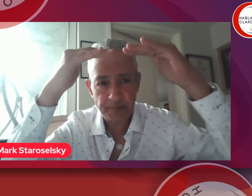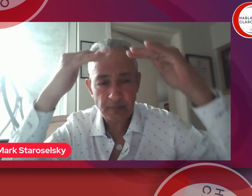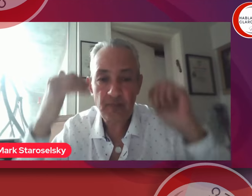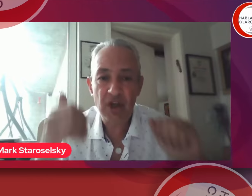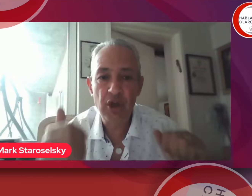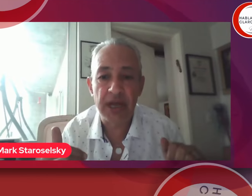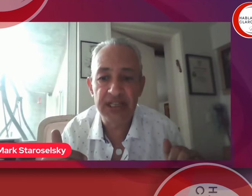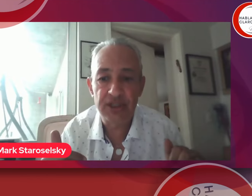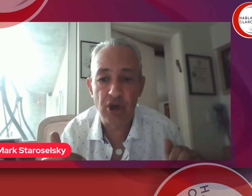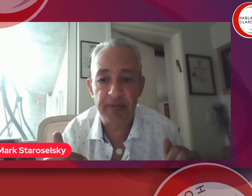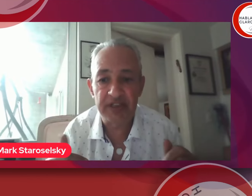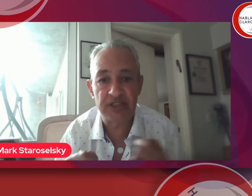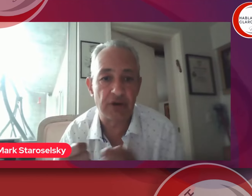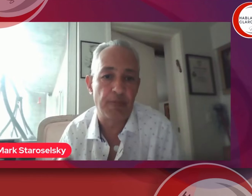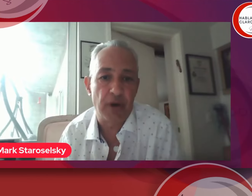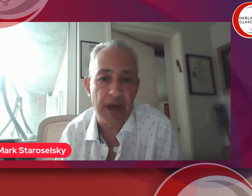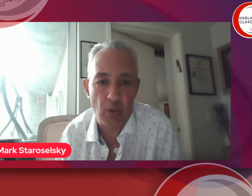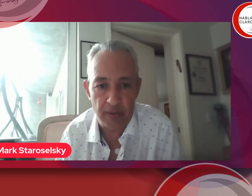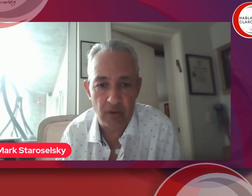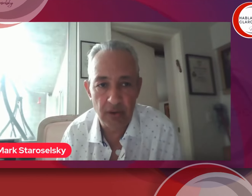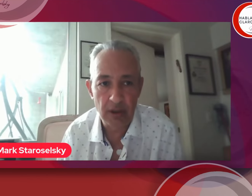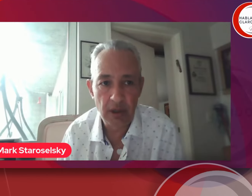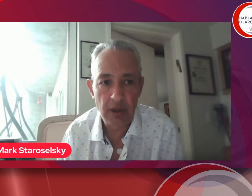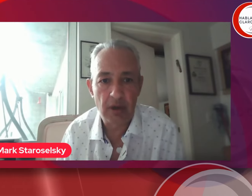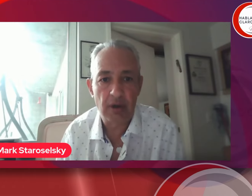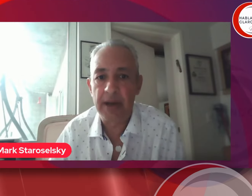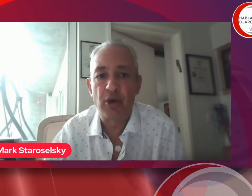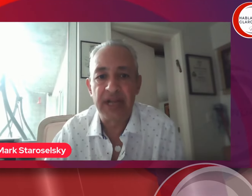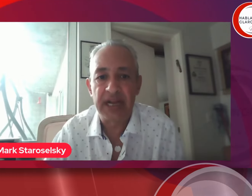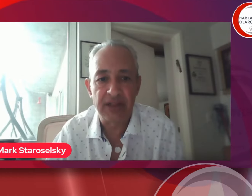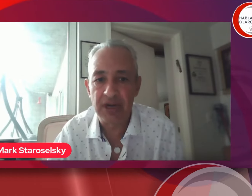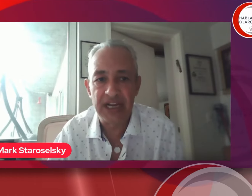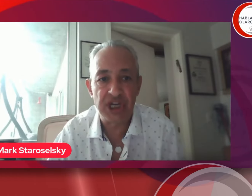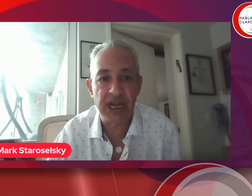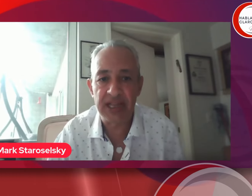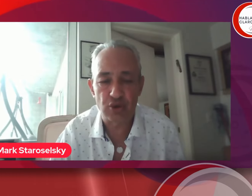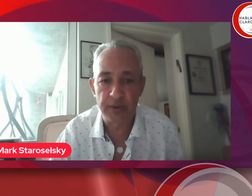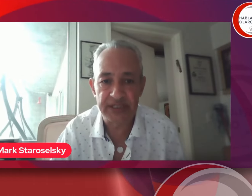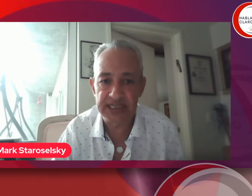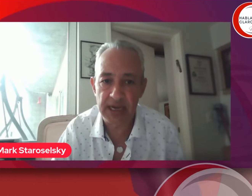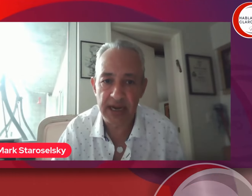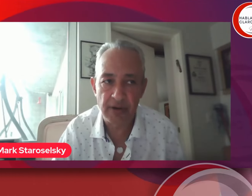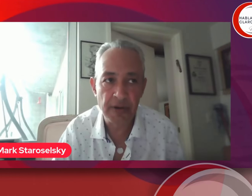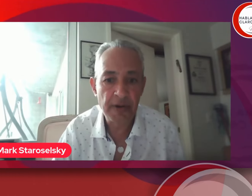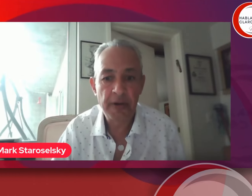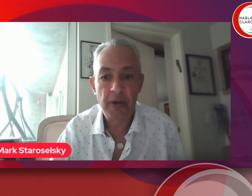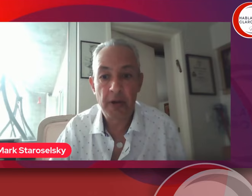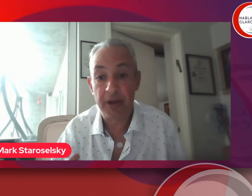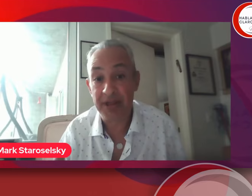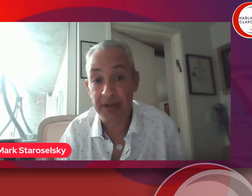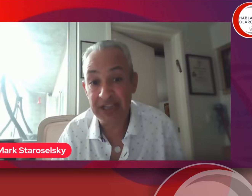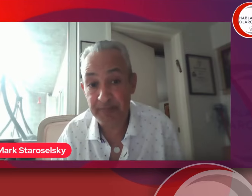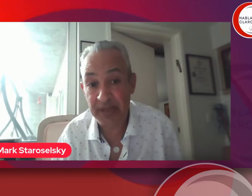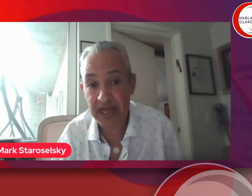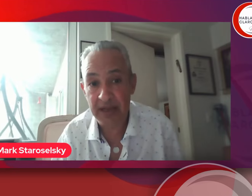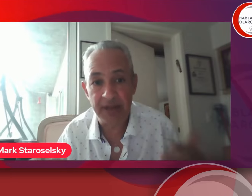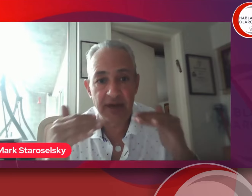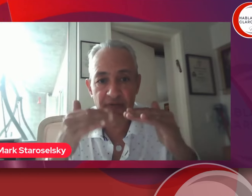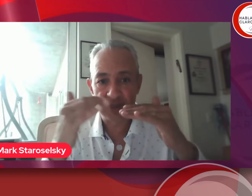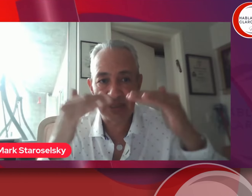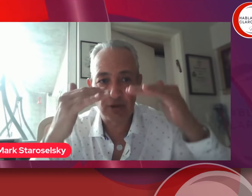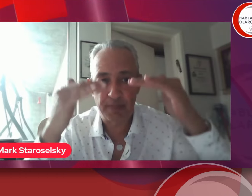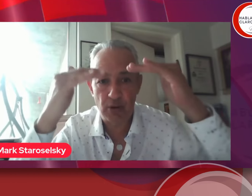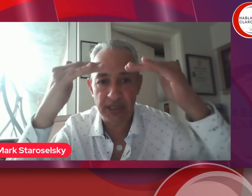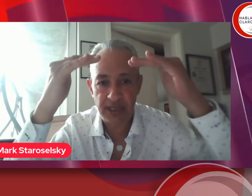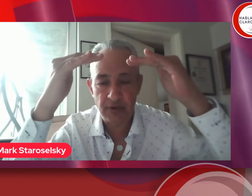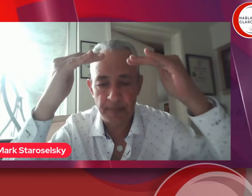productividad lo que hizo López fue hacerlo por ahuevo ahora por decreto a la subes el salario Pero además